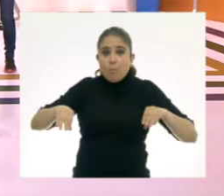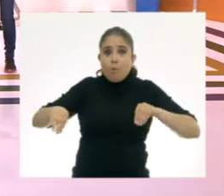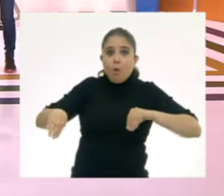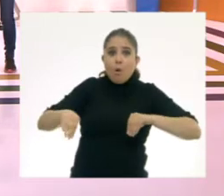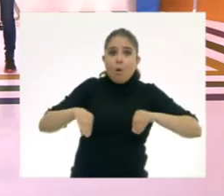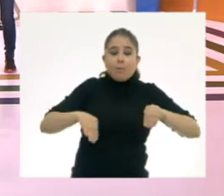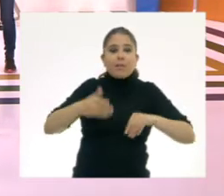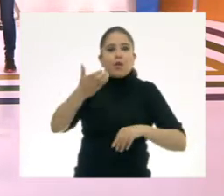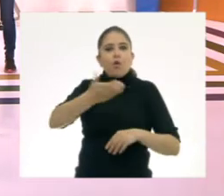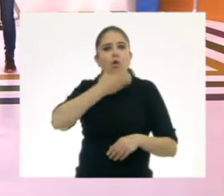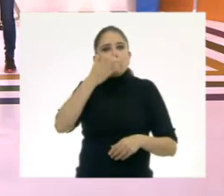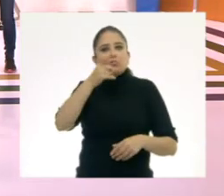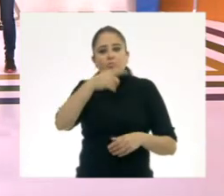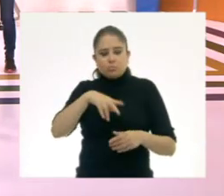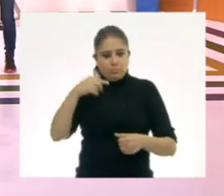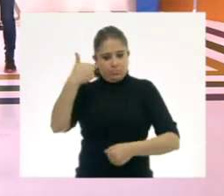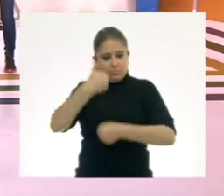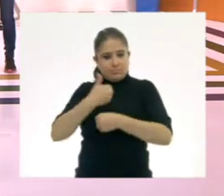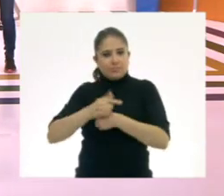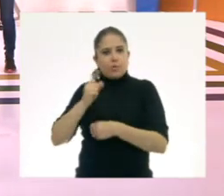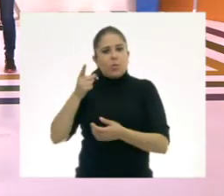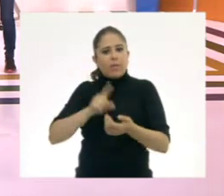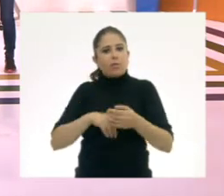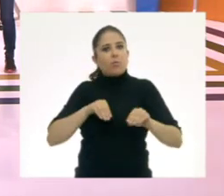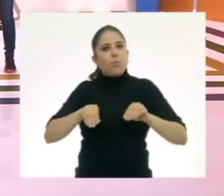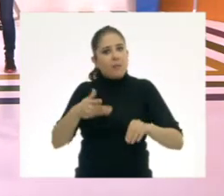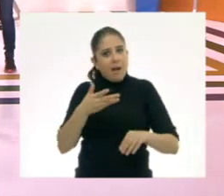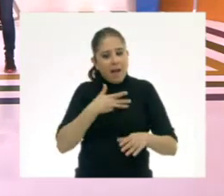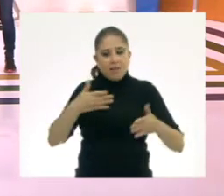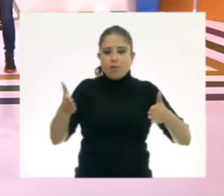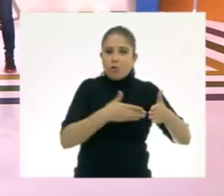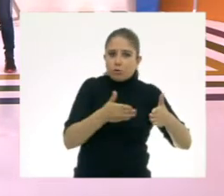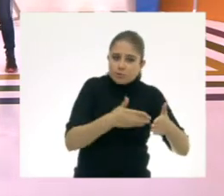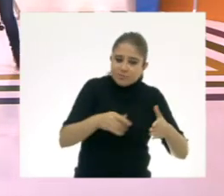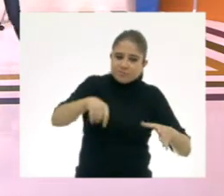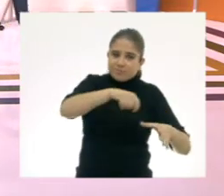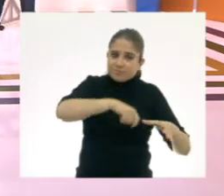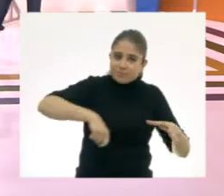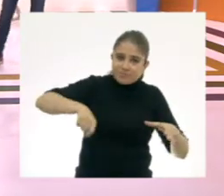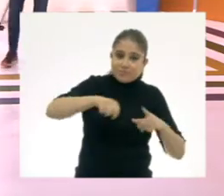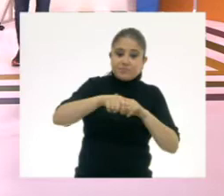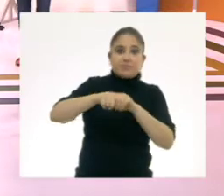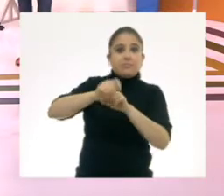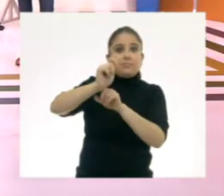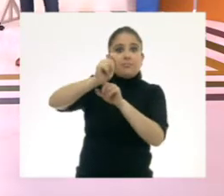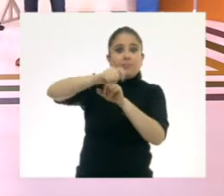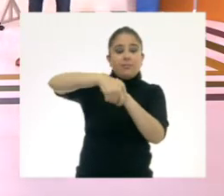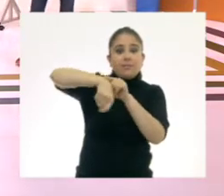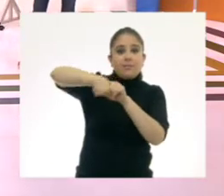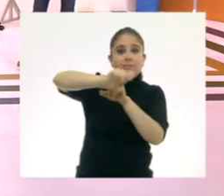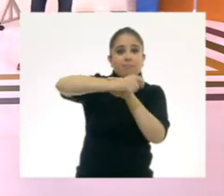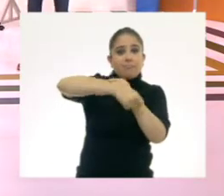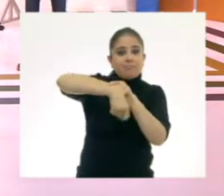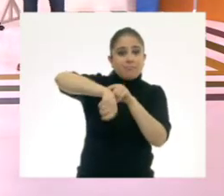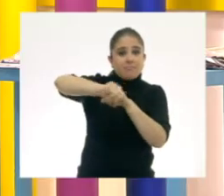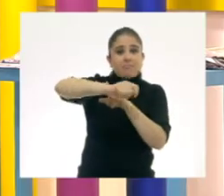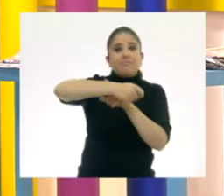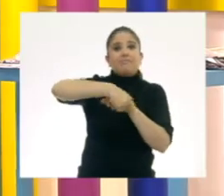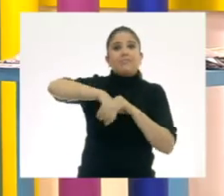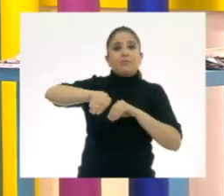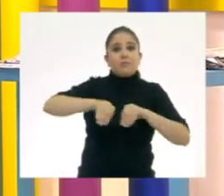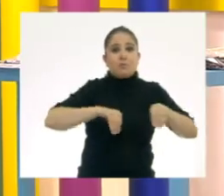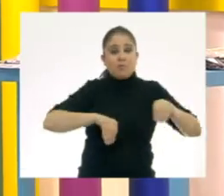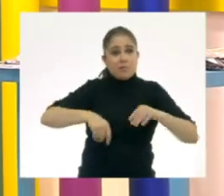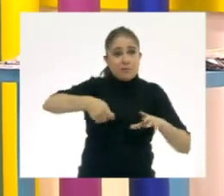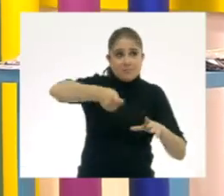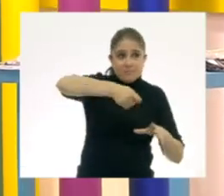cotidianos donde no nos damos cuenta de cómo movemos, por ejemplo, ahorita la muñeca. La muñeca estamos sosteniendo.